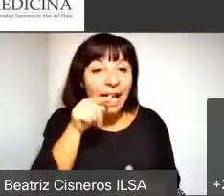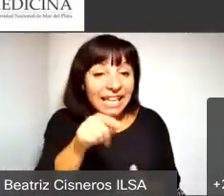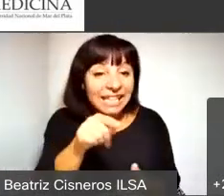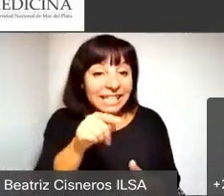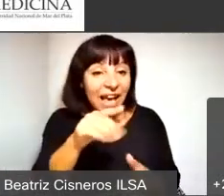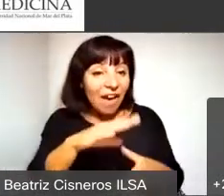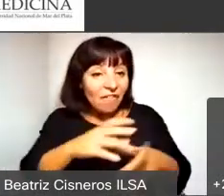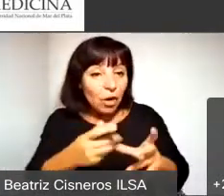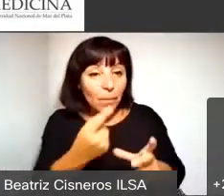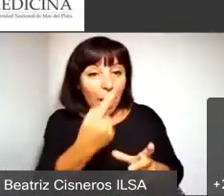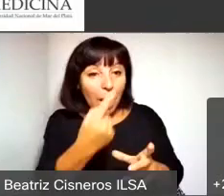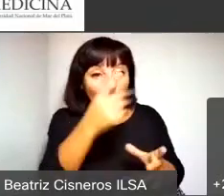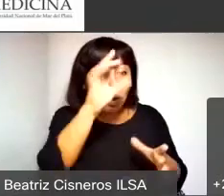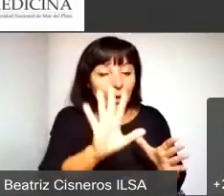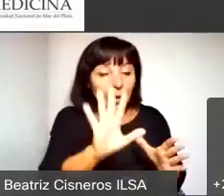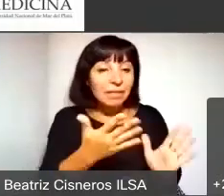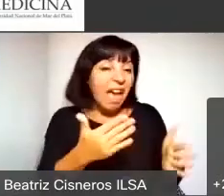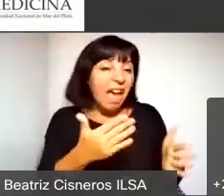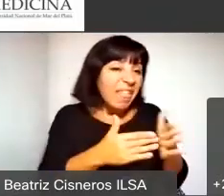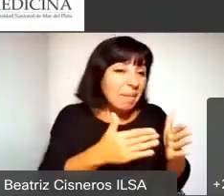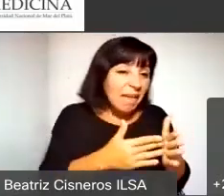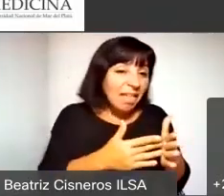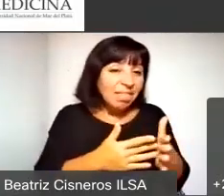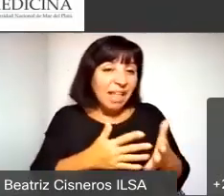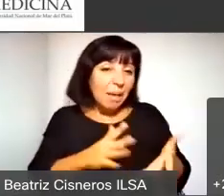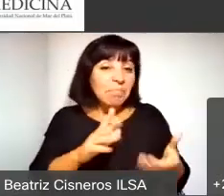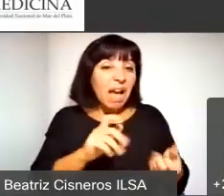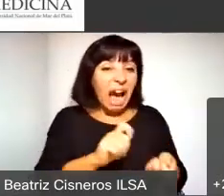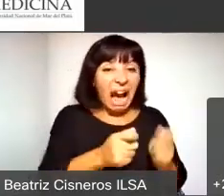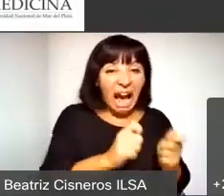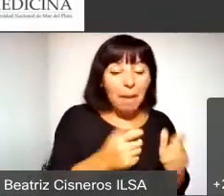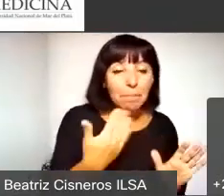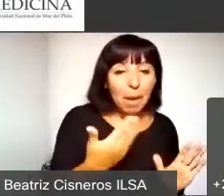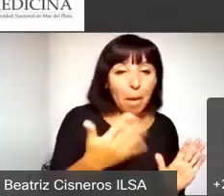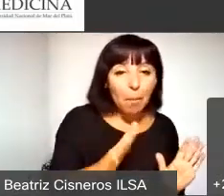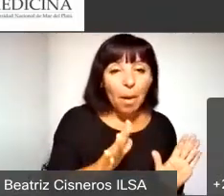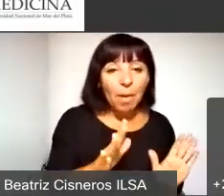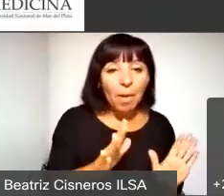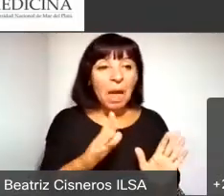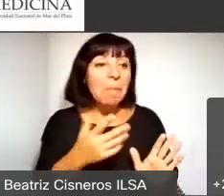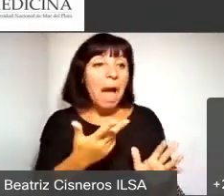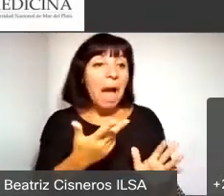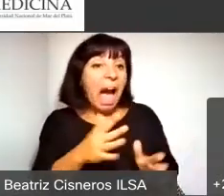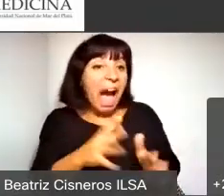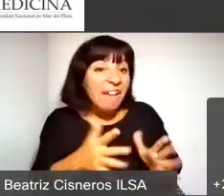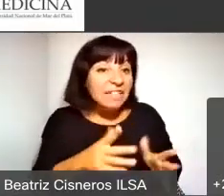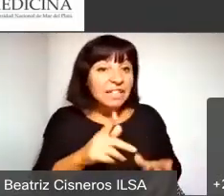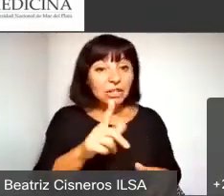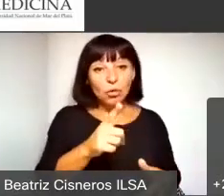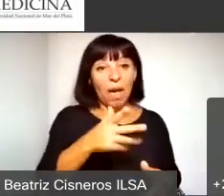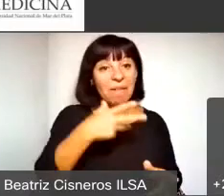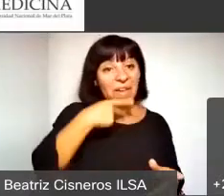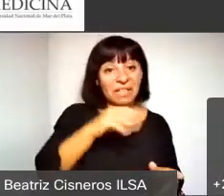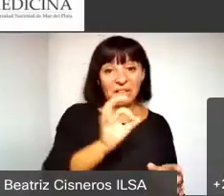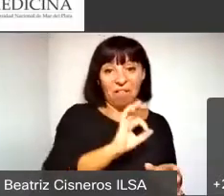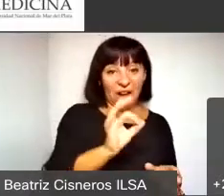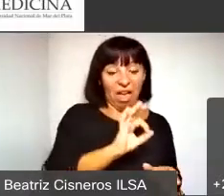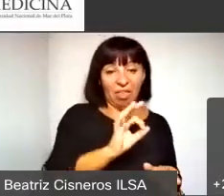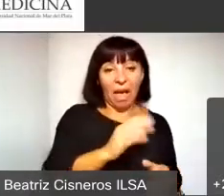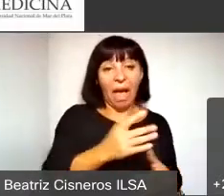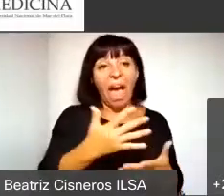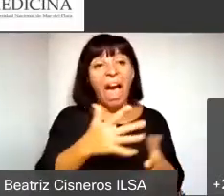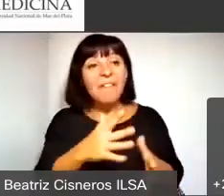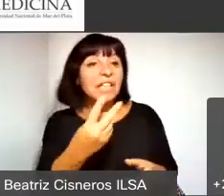presencia y el número de esta estructura. Puede ser que haya ninguno, como 1, como en esta imagen,